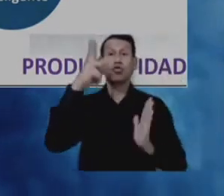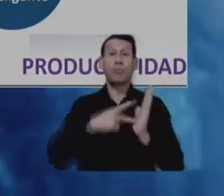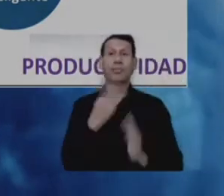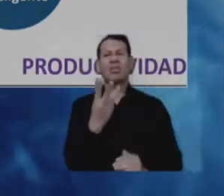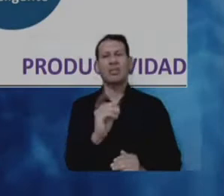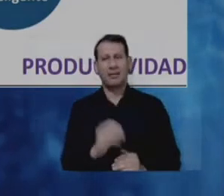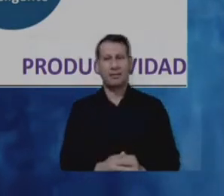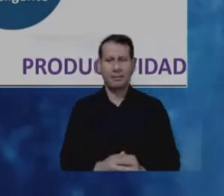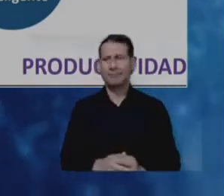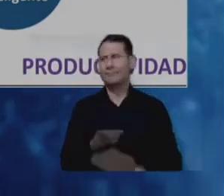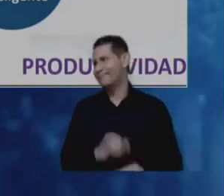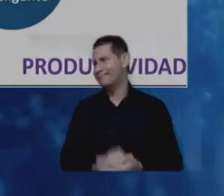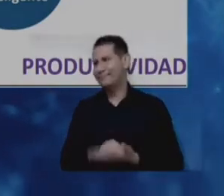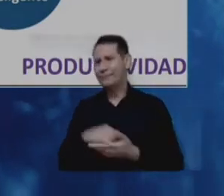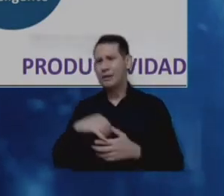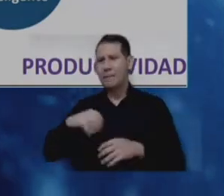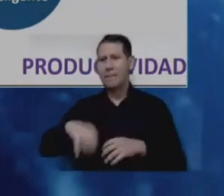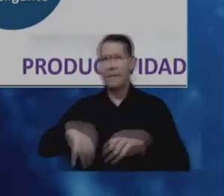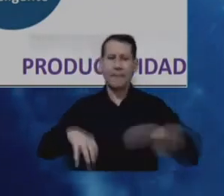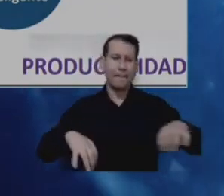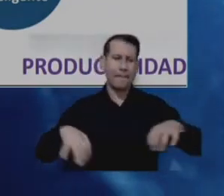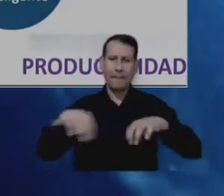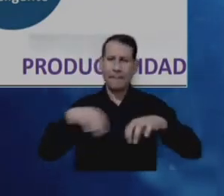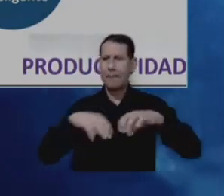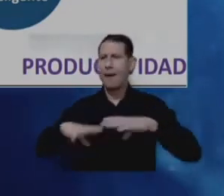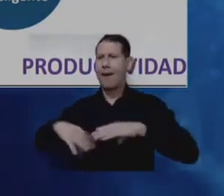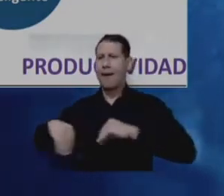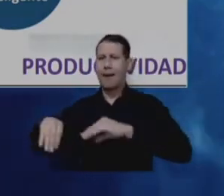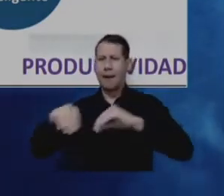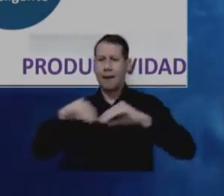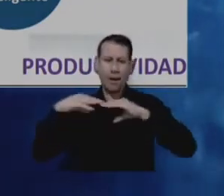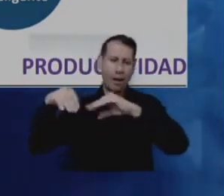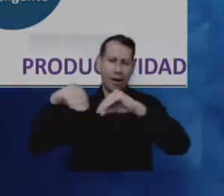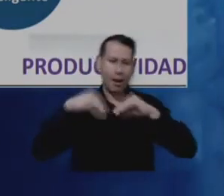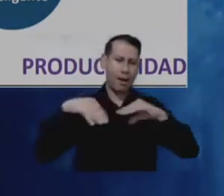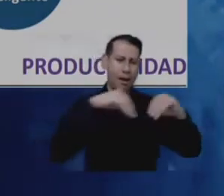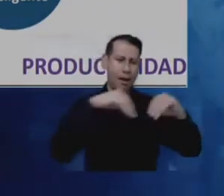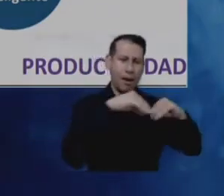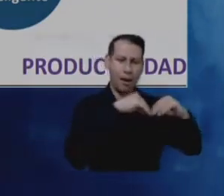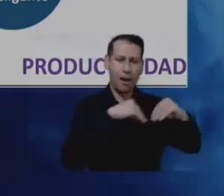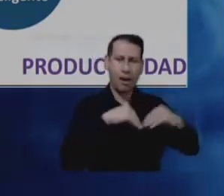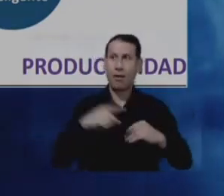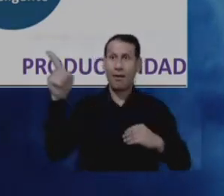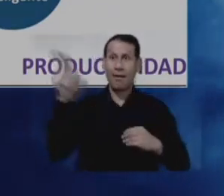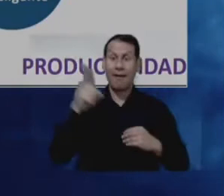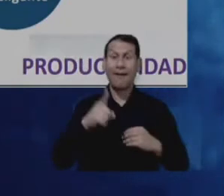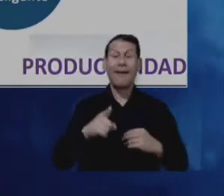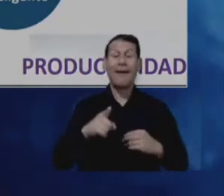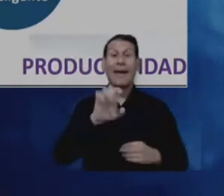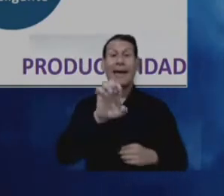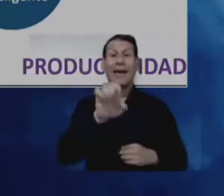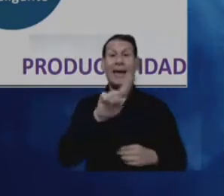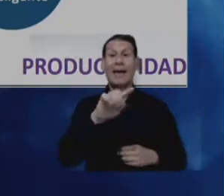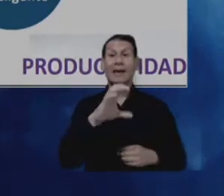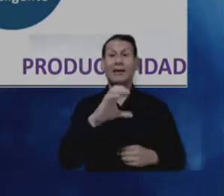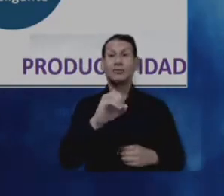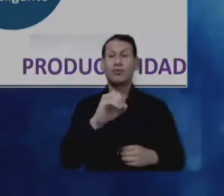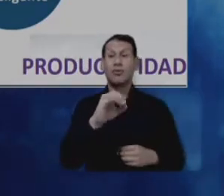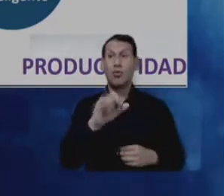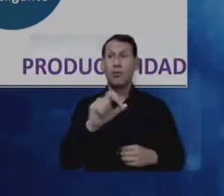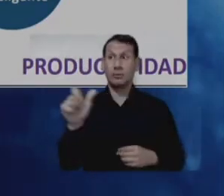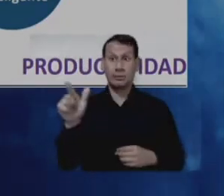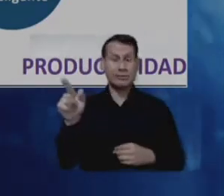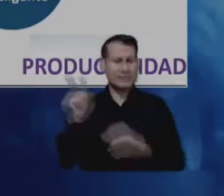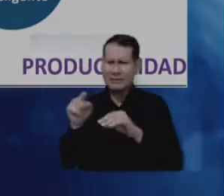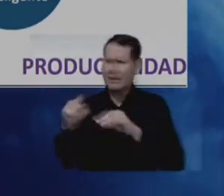los alcances con los ODS. Más ahora con lo que acaba de ocurrir en Escocia, pues es esta combinación de ser sostenibles, de ser cada